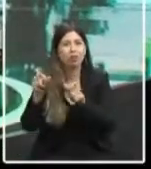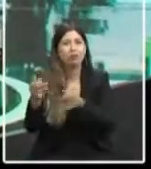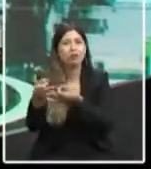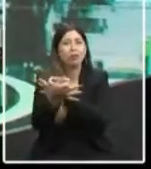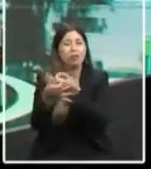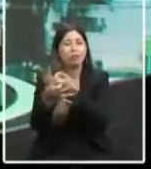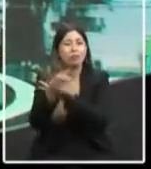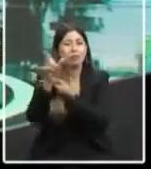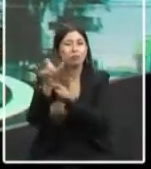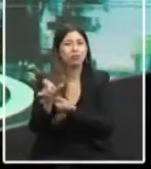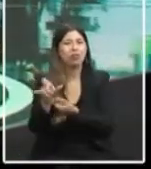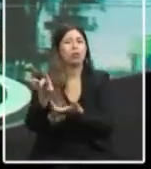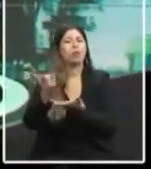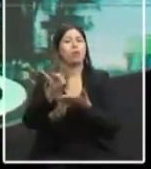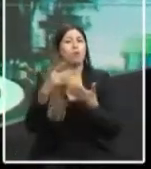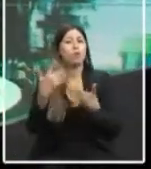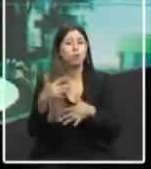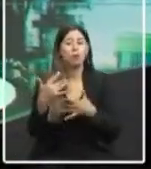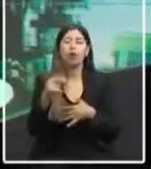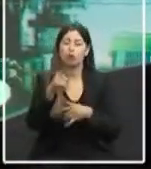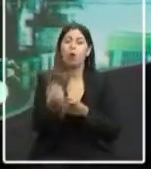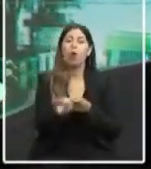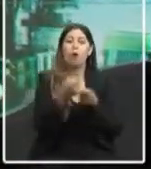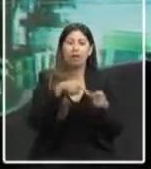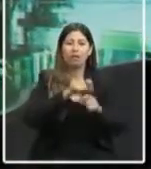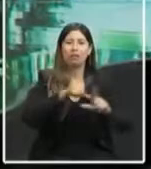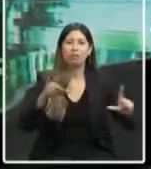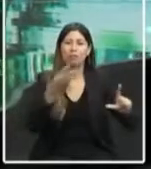nuestra página porque te estamos esperando.